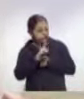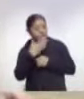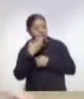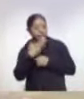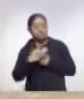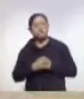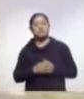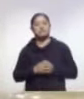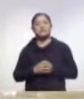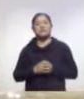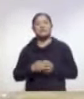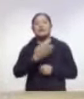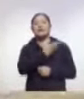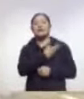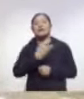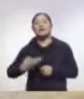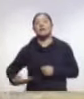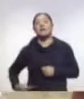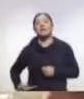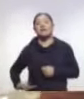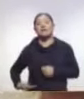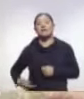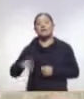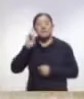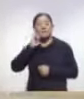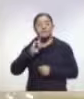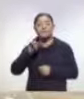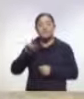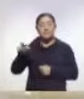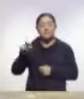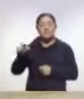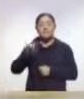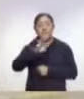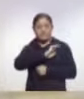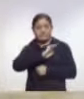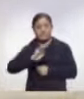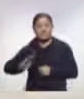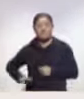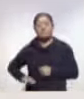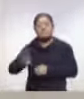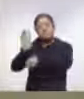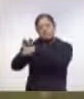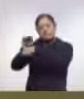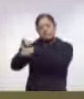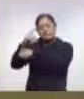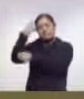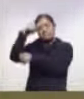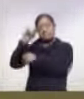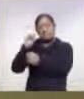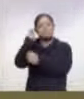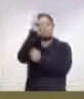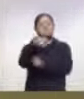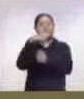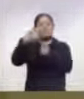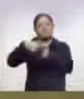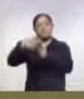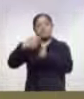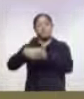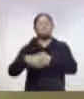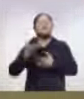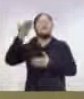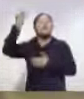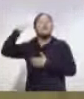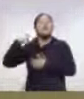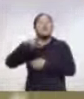por parte de la presidencia municipal estamos extendiendo permisos para la pesca. Por más de 70 años,